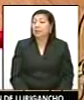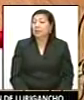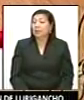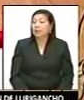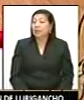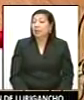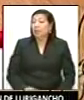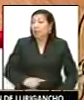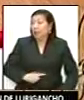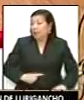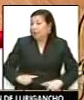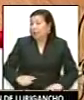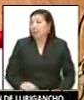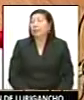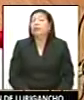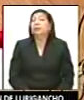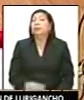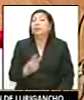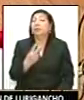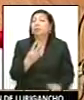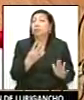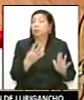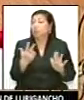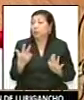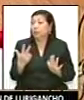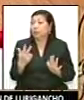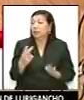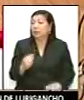de Gerencia General